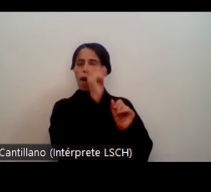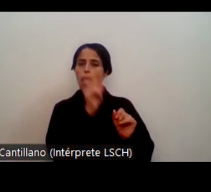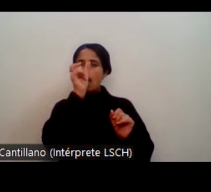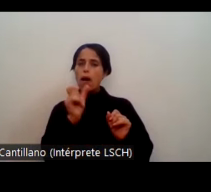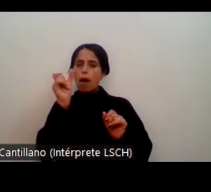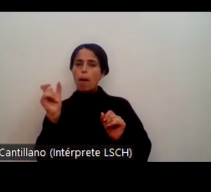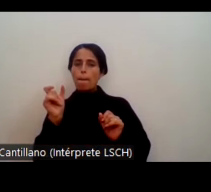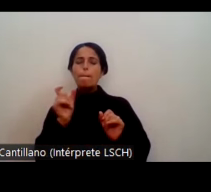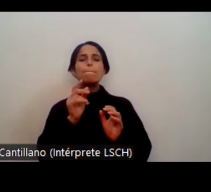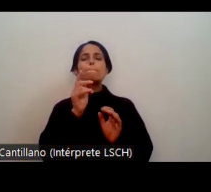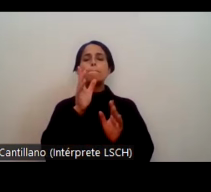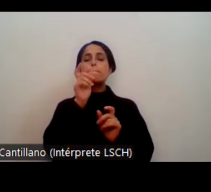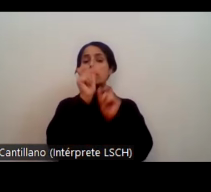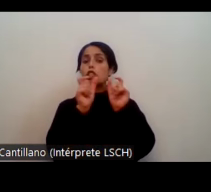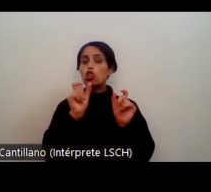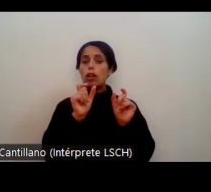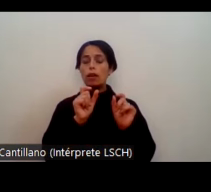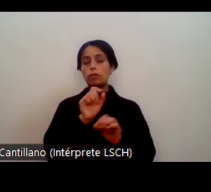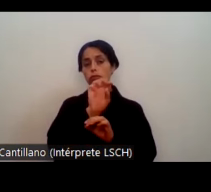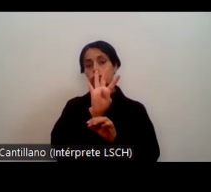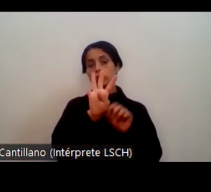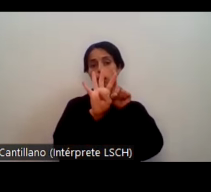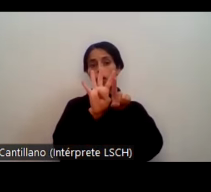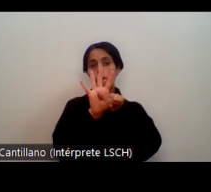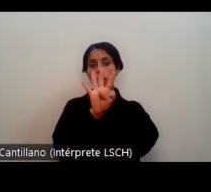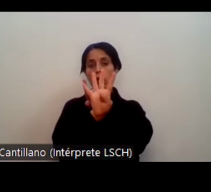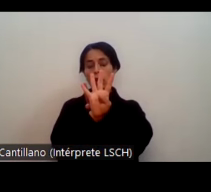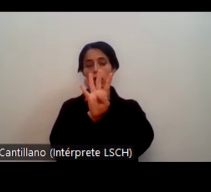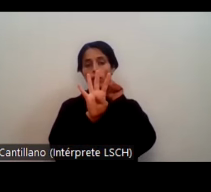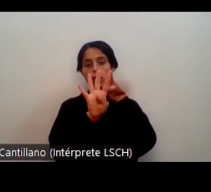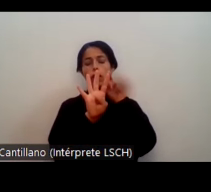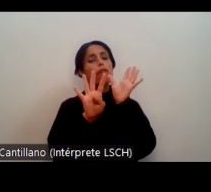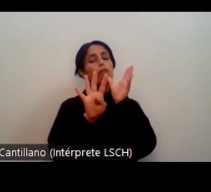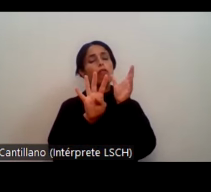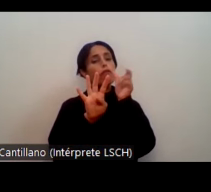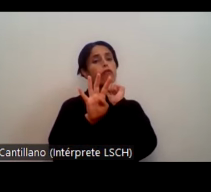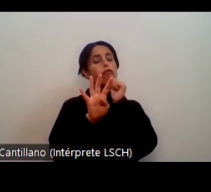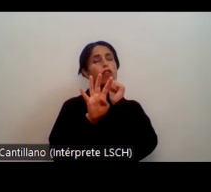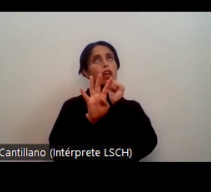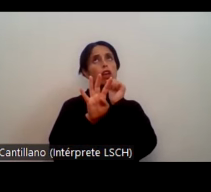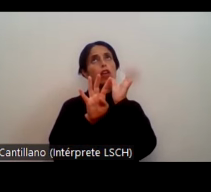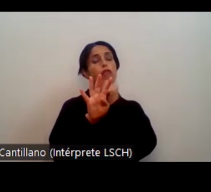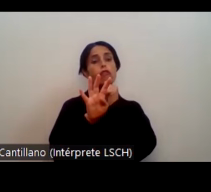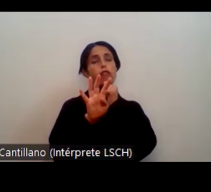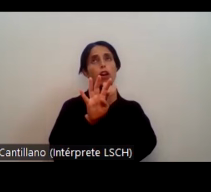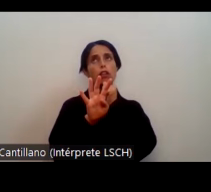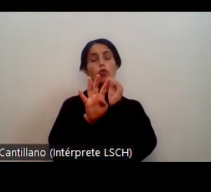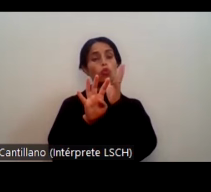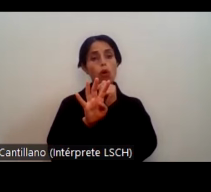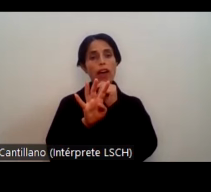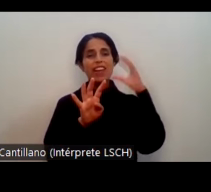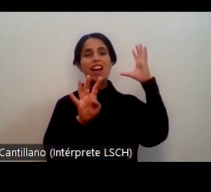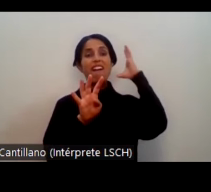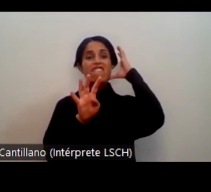fardos están sin su cabeza, las cabezas a un costado y con parte del